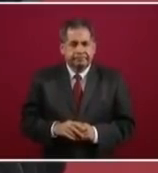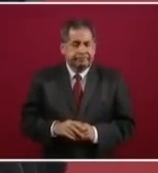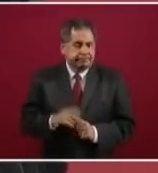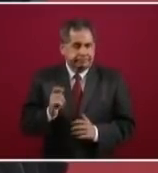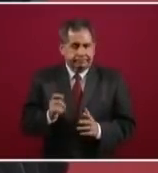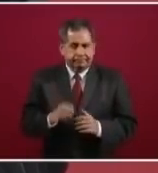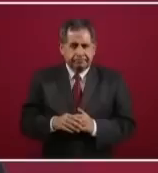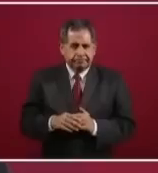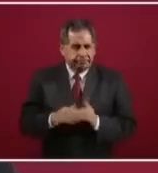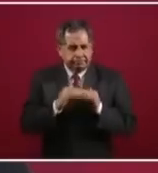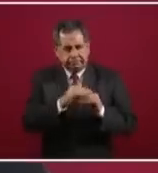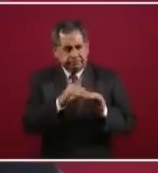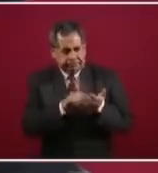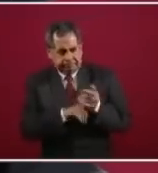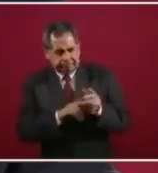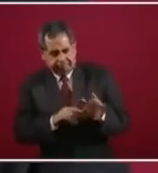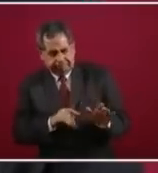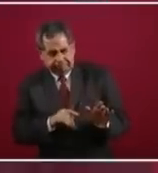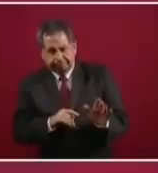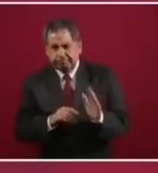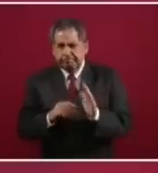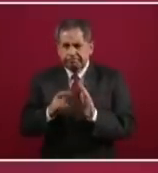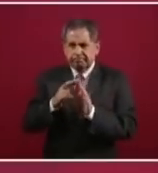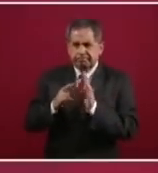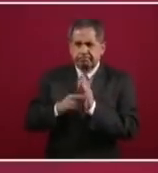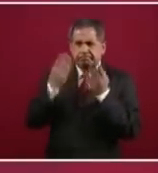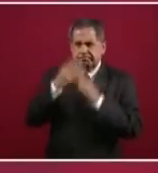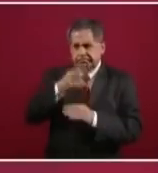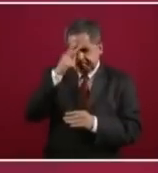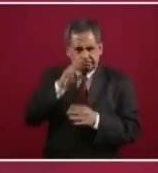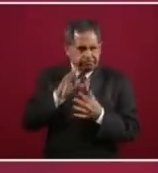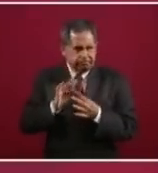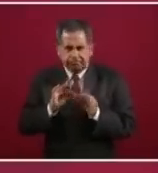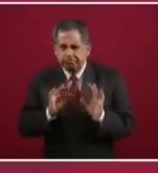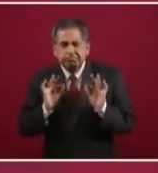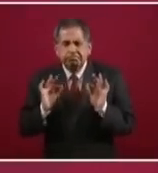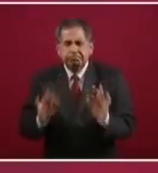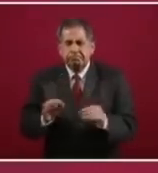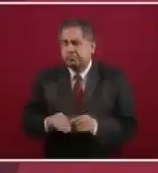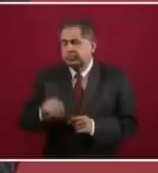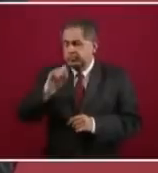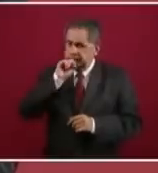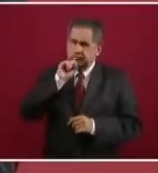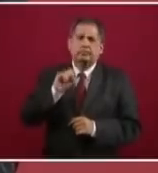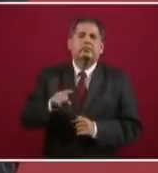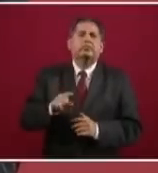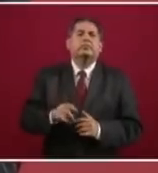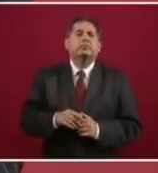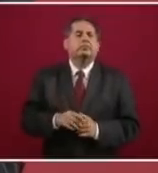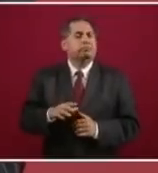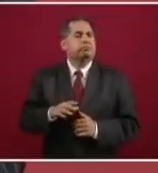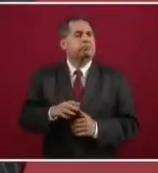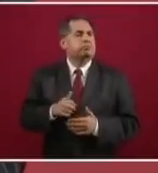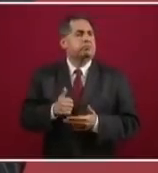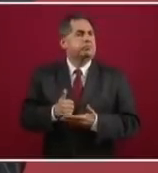en los términos establecidos por el Banco de México. También